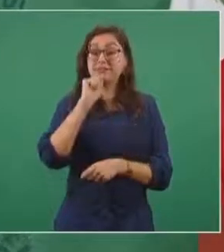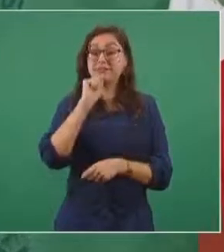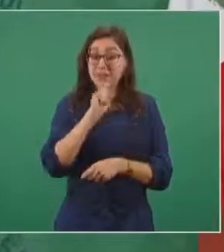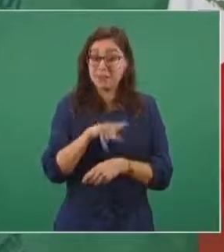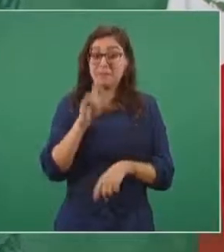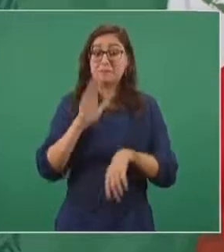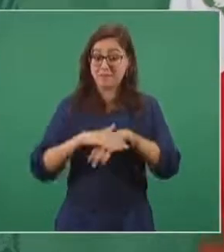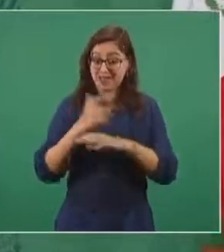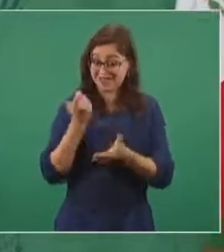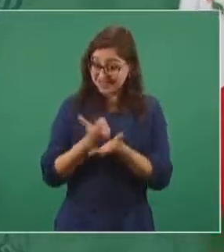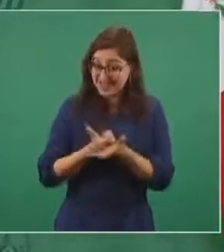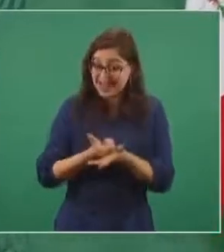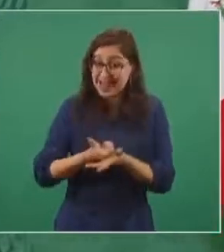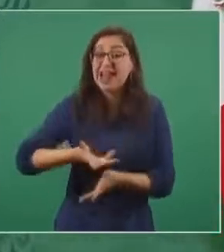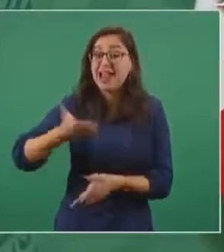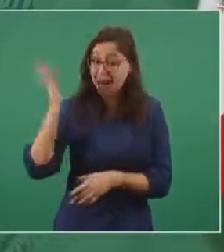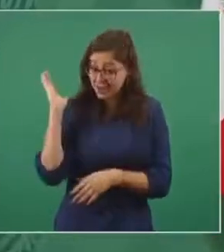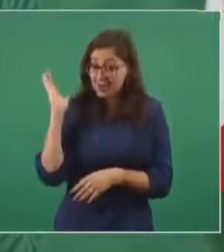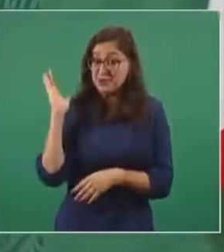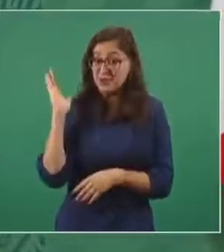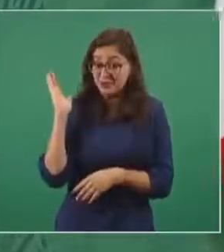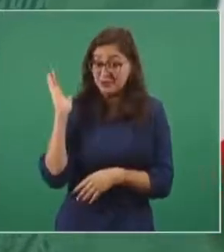gas como